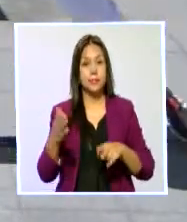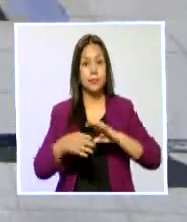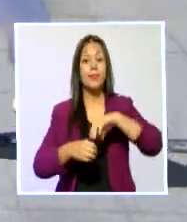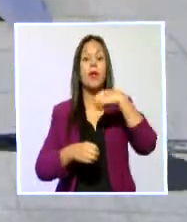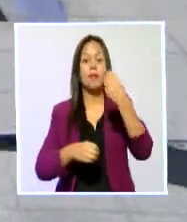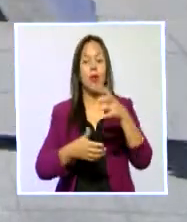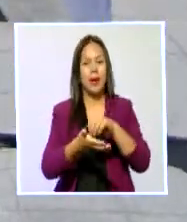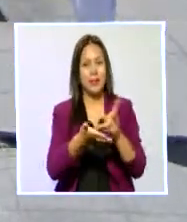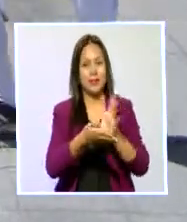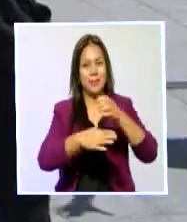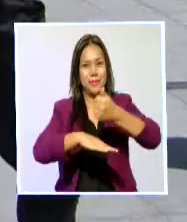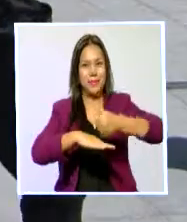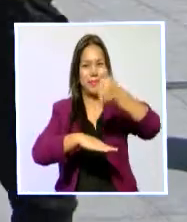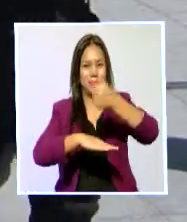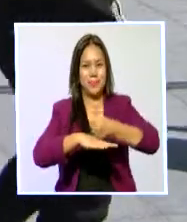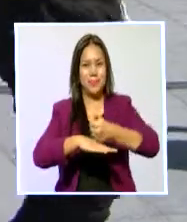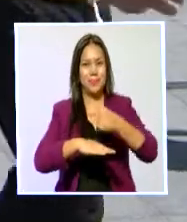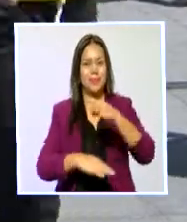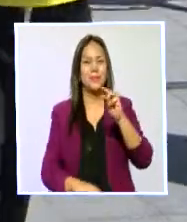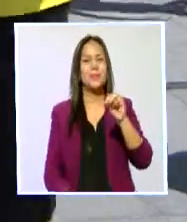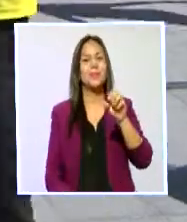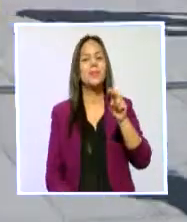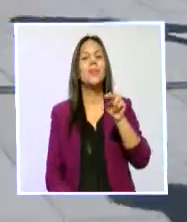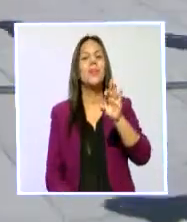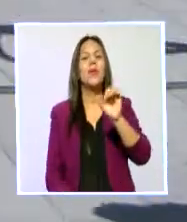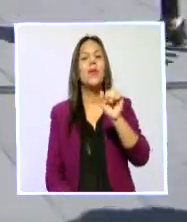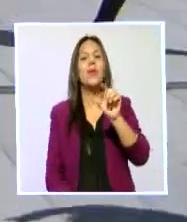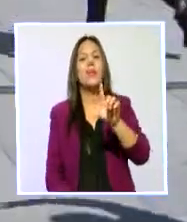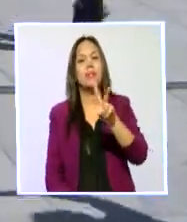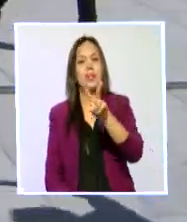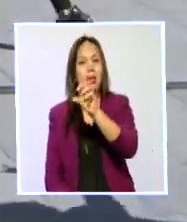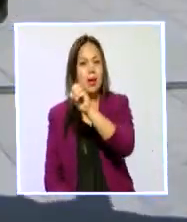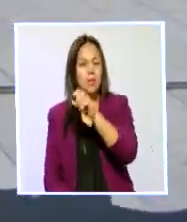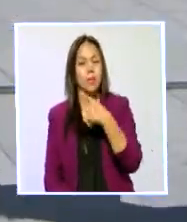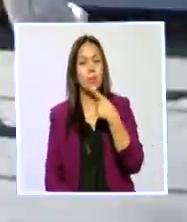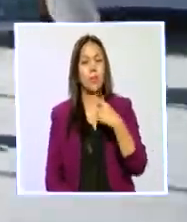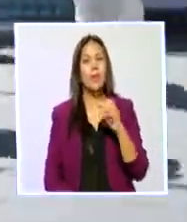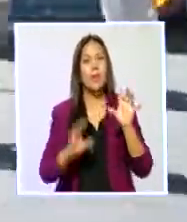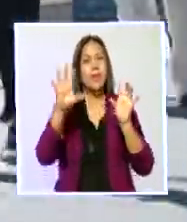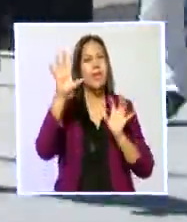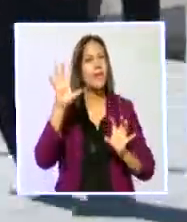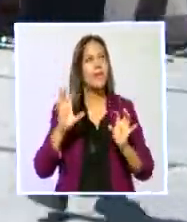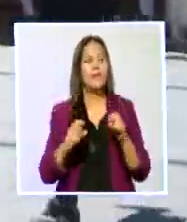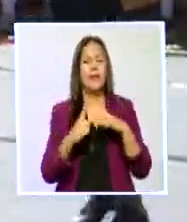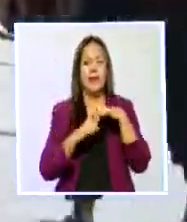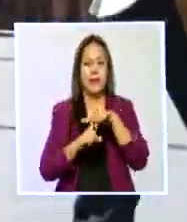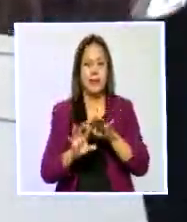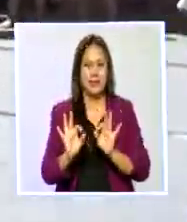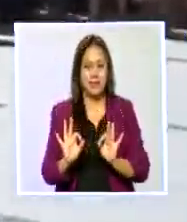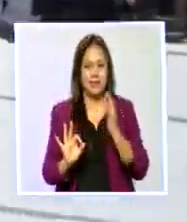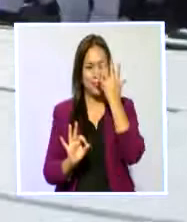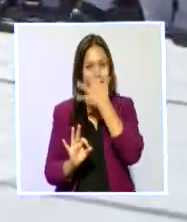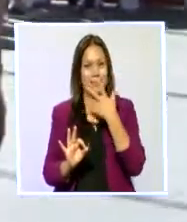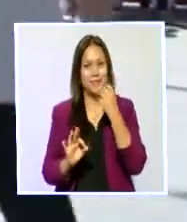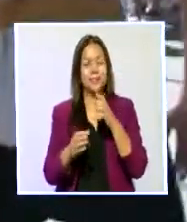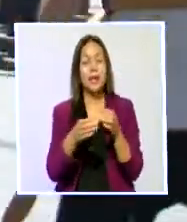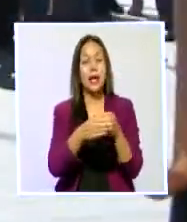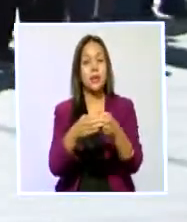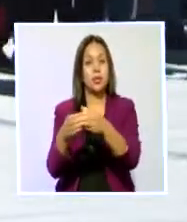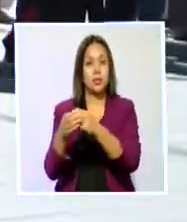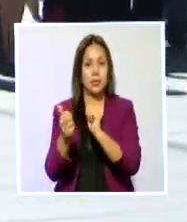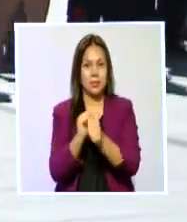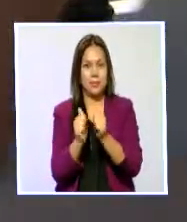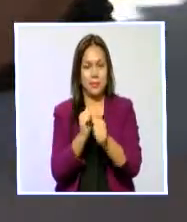de la Asamblea Nacional, en la Plaza Juan Montalvo se desarrolló una feria inclusiva. Varias instituciones del Estado y asociaciones